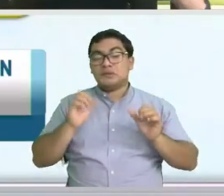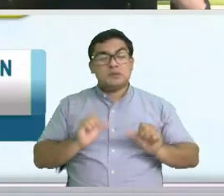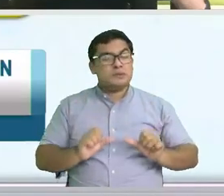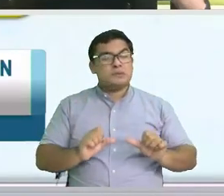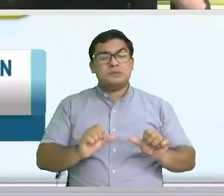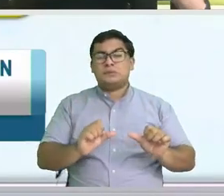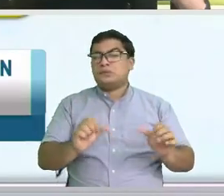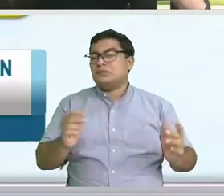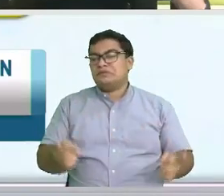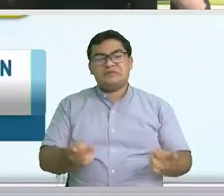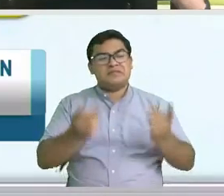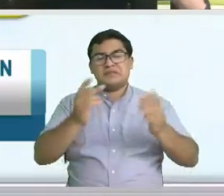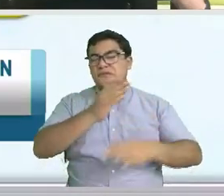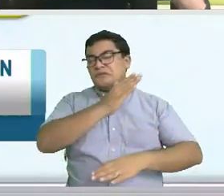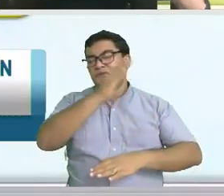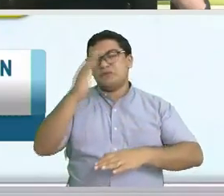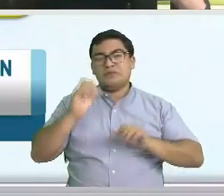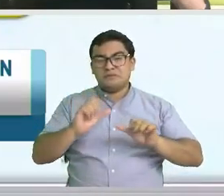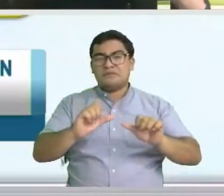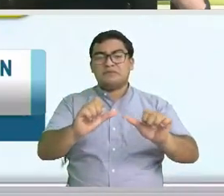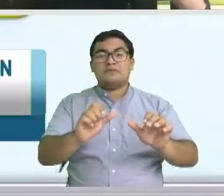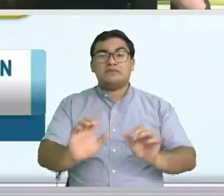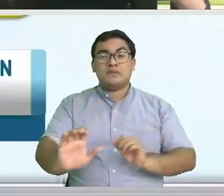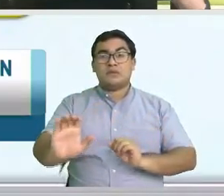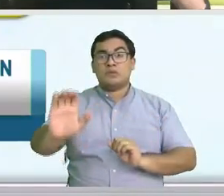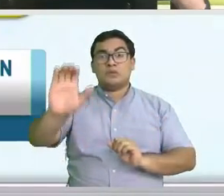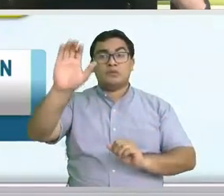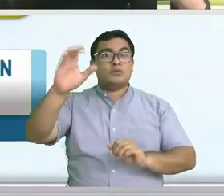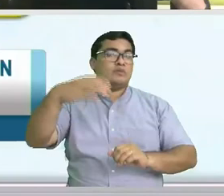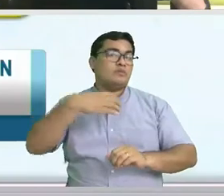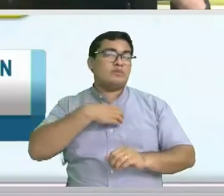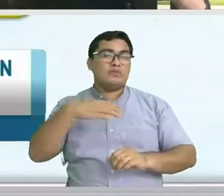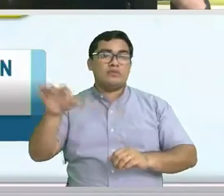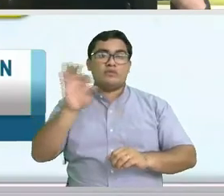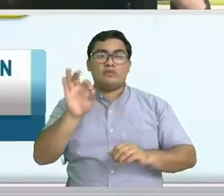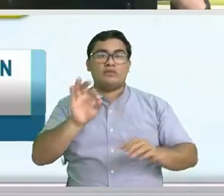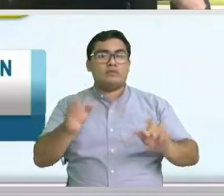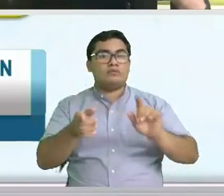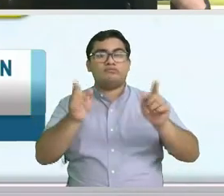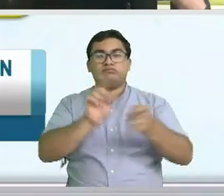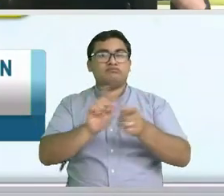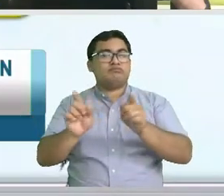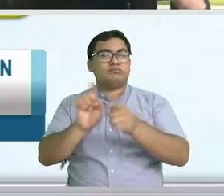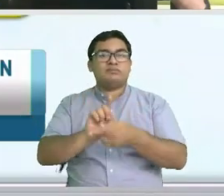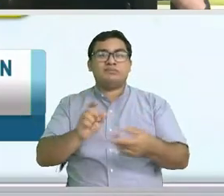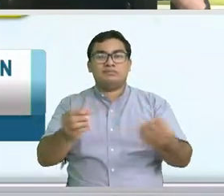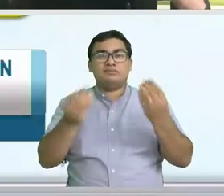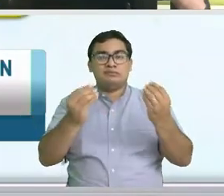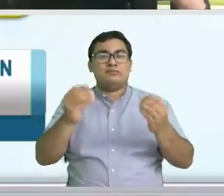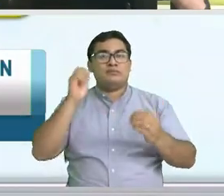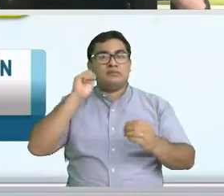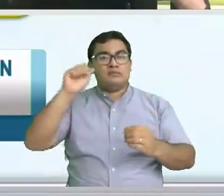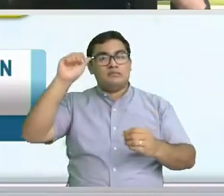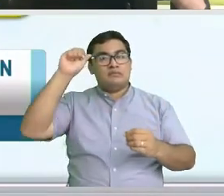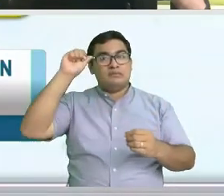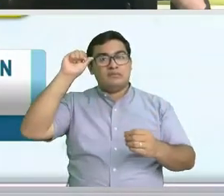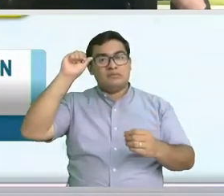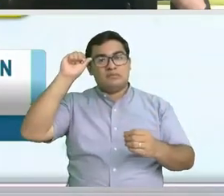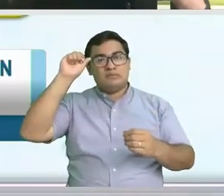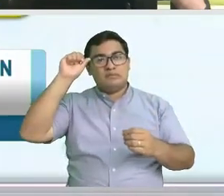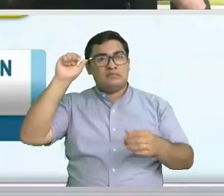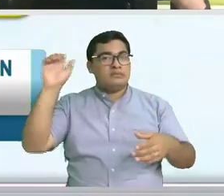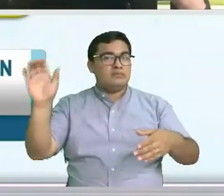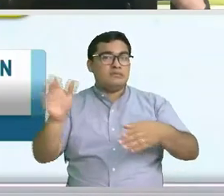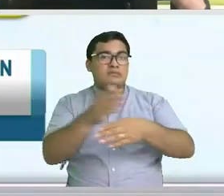paciente y que a medida que el paciente va creciendo, va cambiando sus manifestaciones. Nosotros tenemos un montón de adultos que viven en nuestro ambiente que son